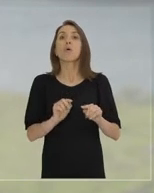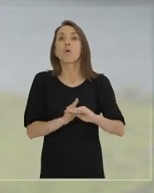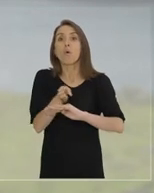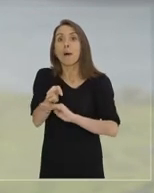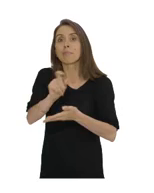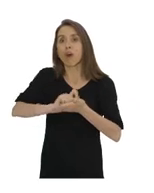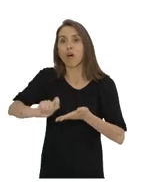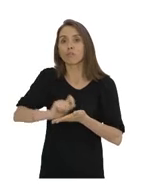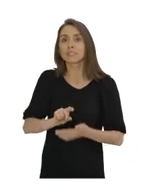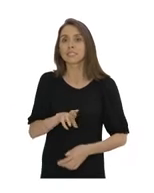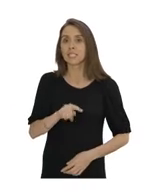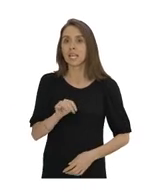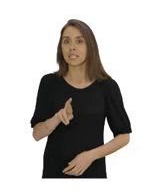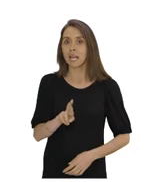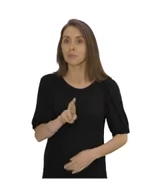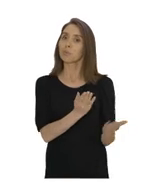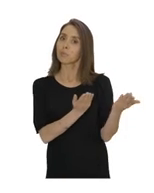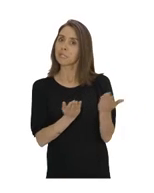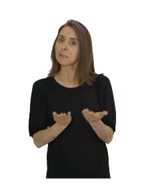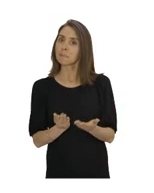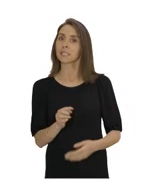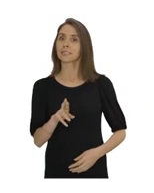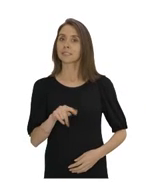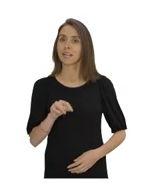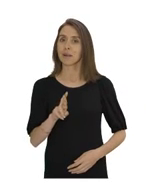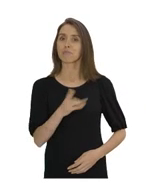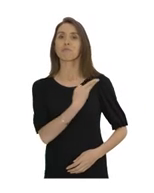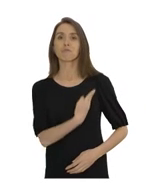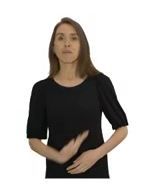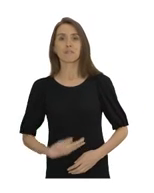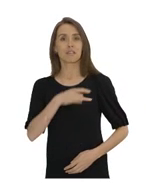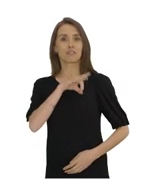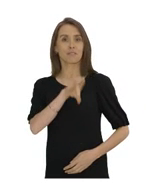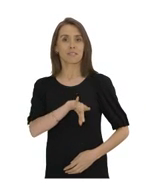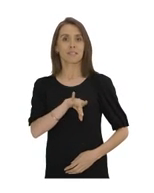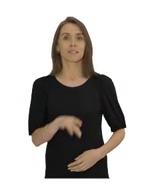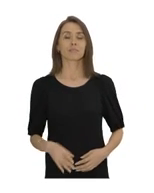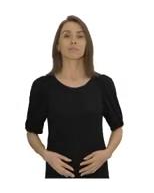www.vacacionestercera.cl o en oficinas de Cernatur. Invita Cernatur, Gobierno de Chile.